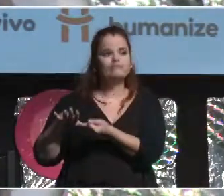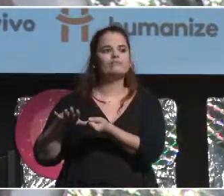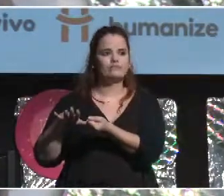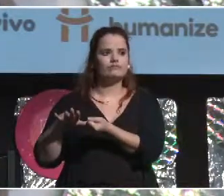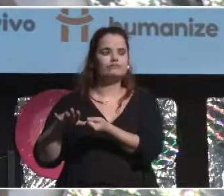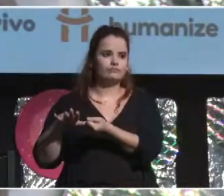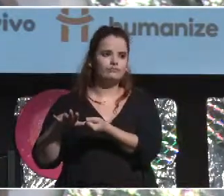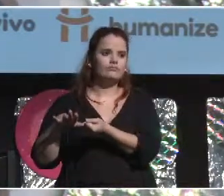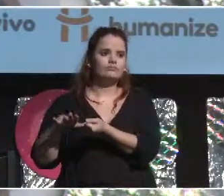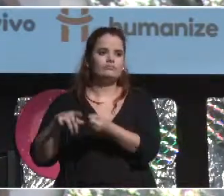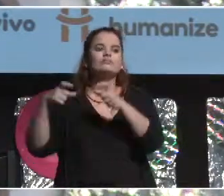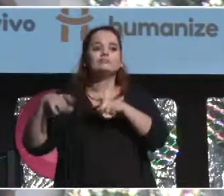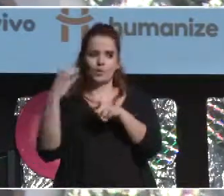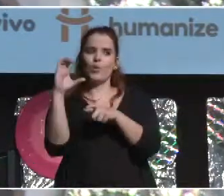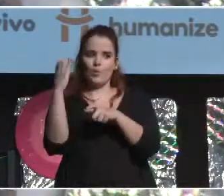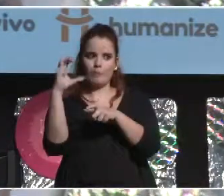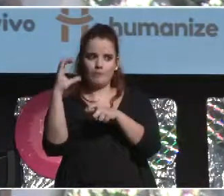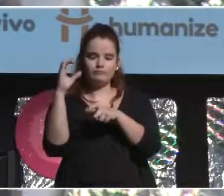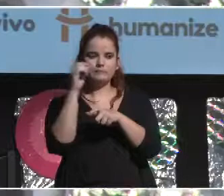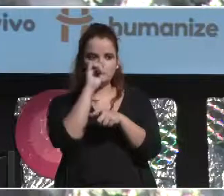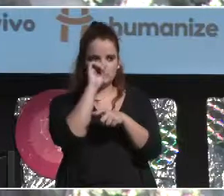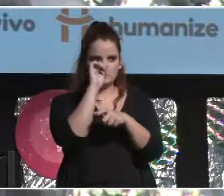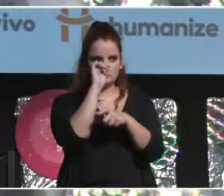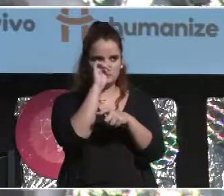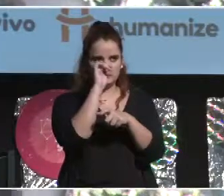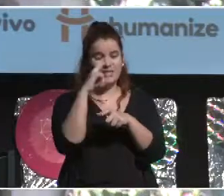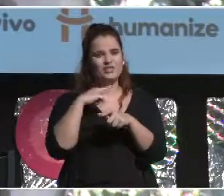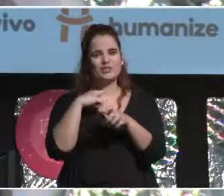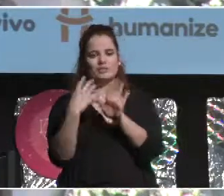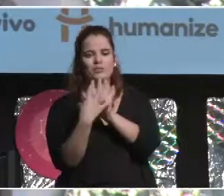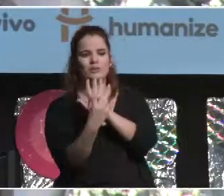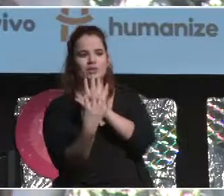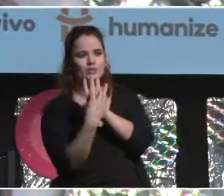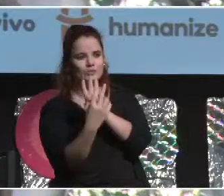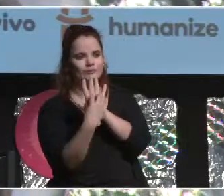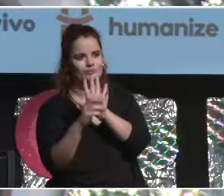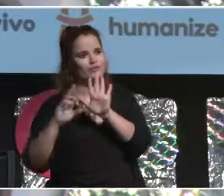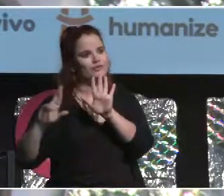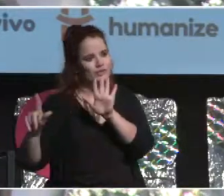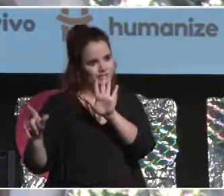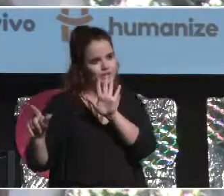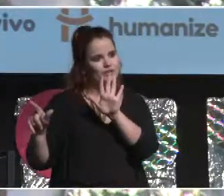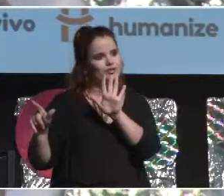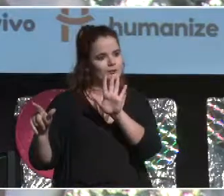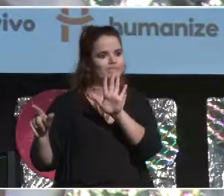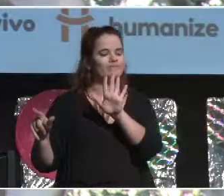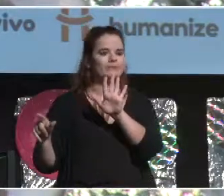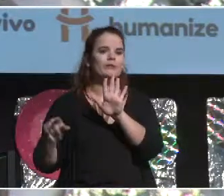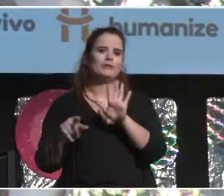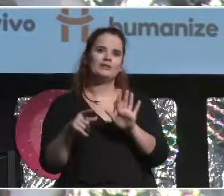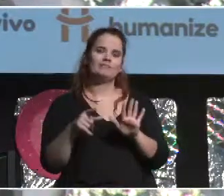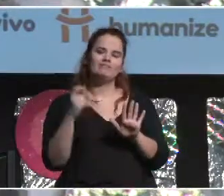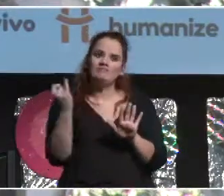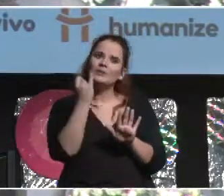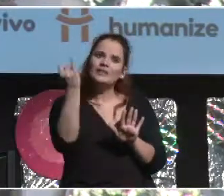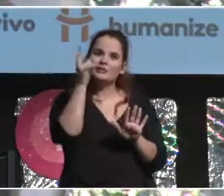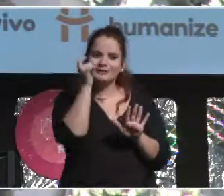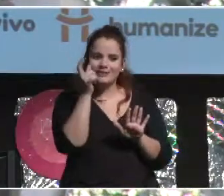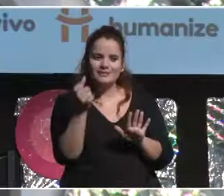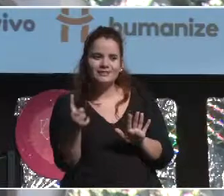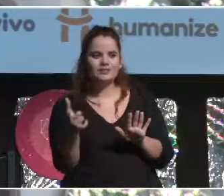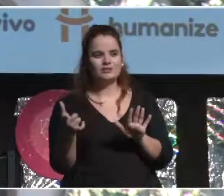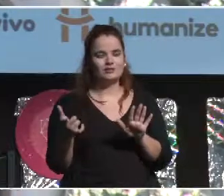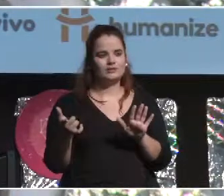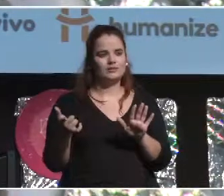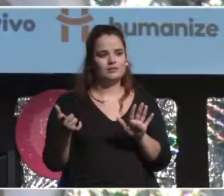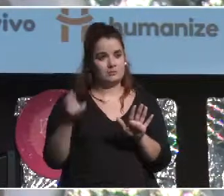la Cancillería colombiana que tuviéramos un modelo diferente. Los ODM, si bien fueron un ejercicio interesante, carecían de